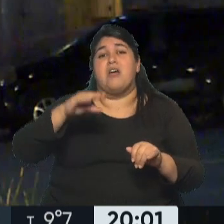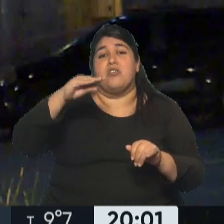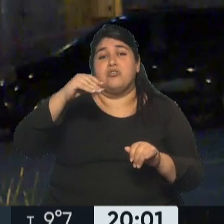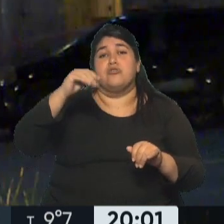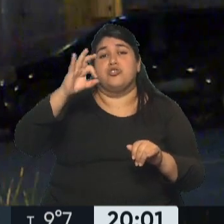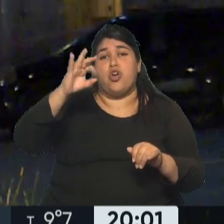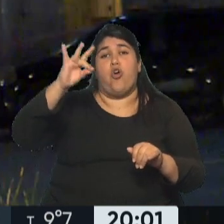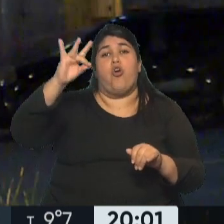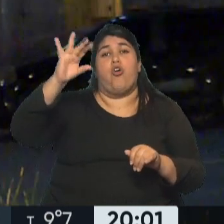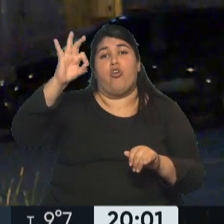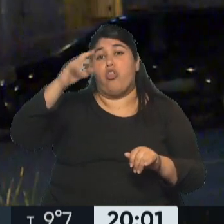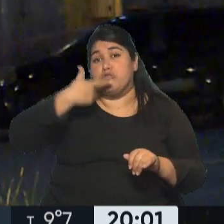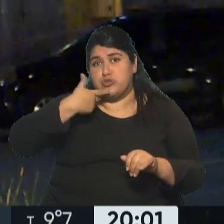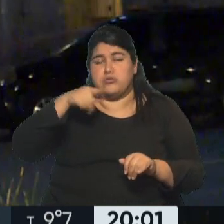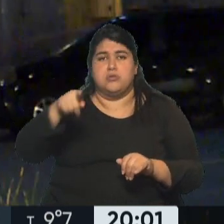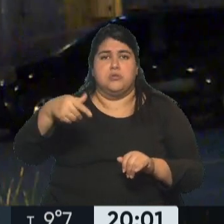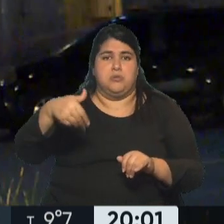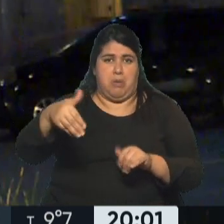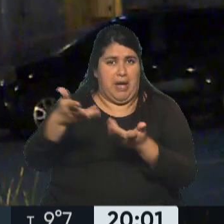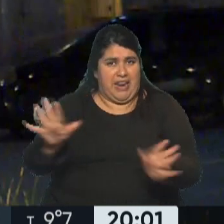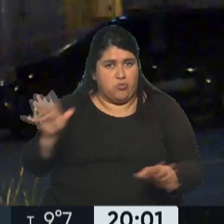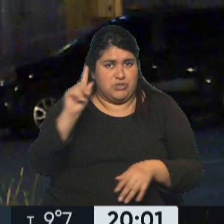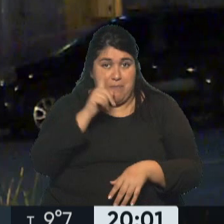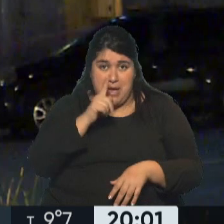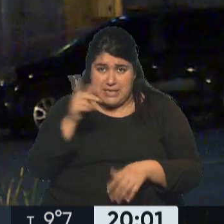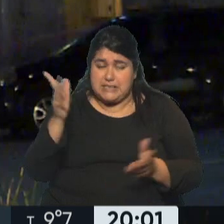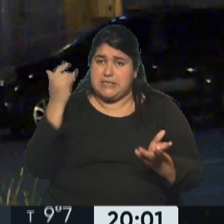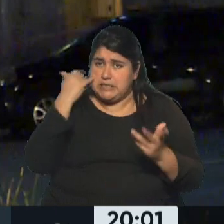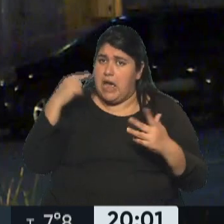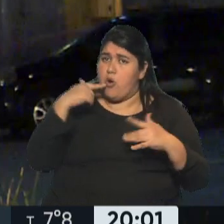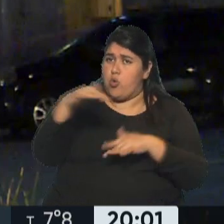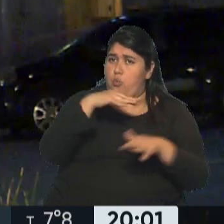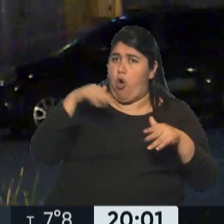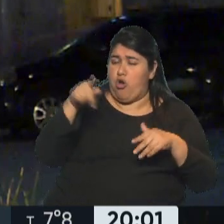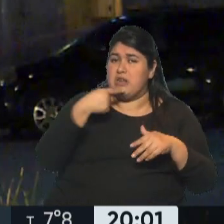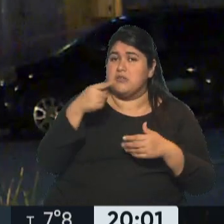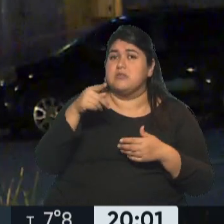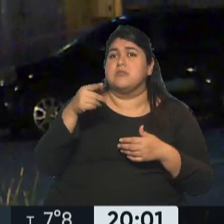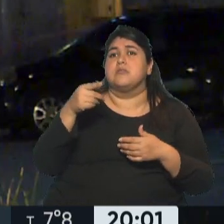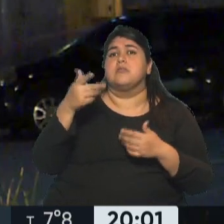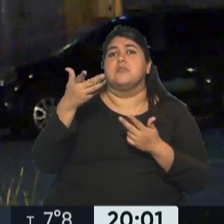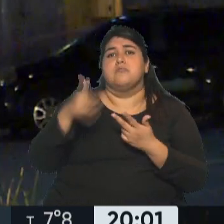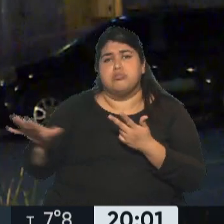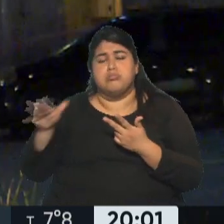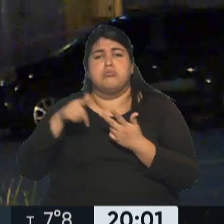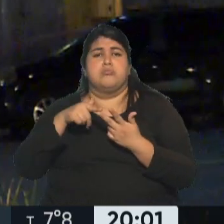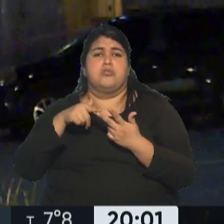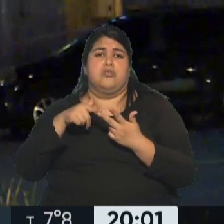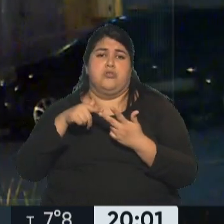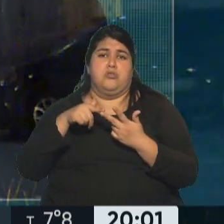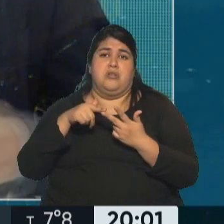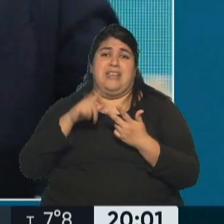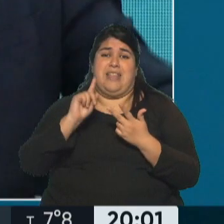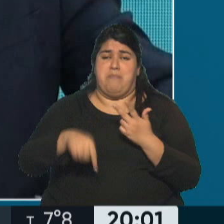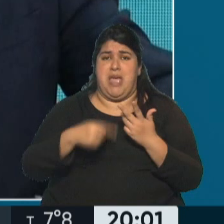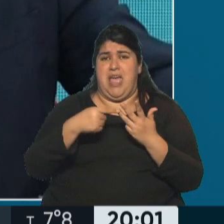Chodos, ¿sí? En estos minutos se está hablando con mucha fuerza sobre la versión de renuncia de Sergio Chodos, ¿sí?,